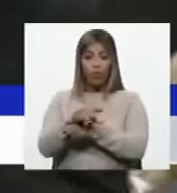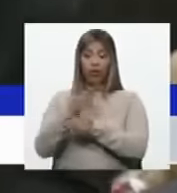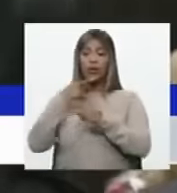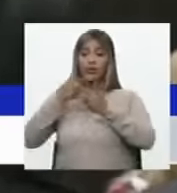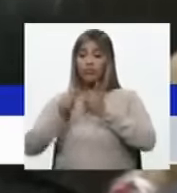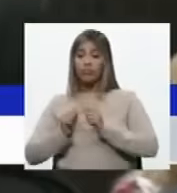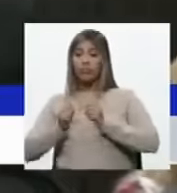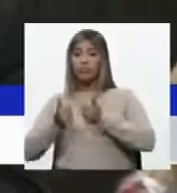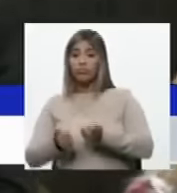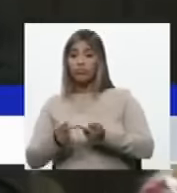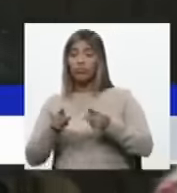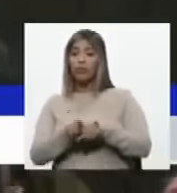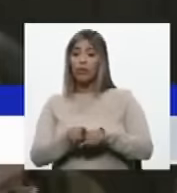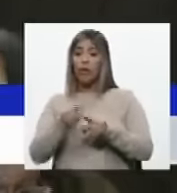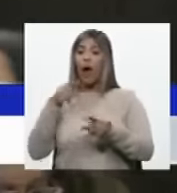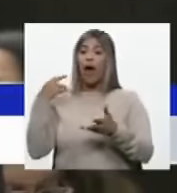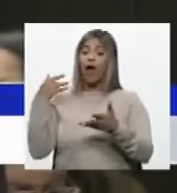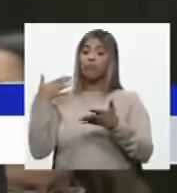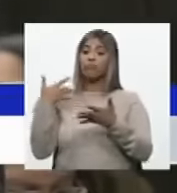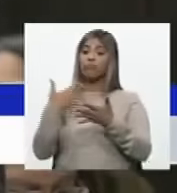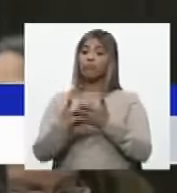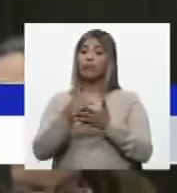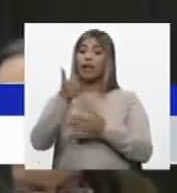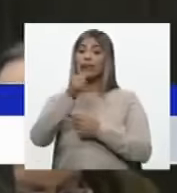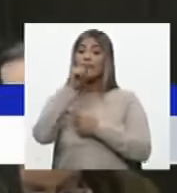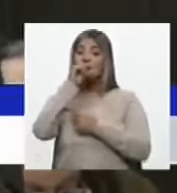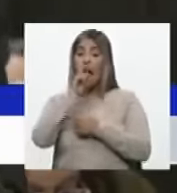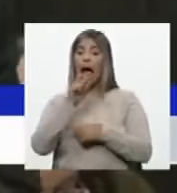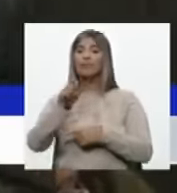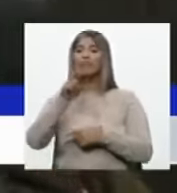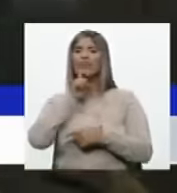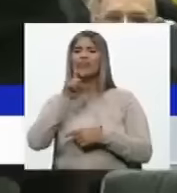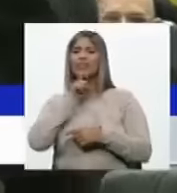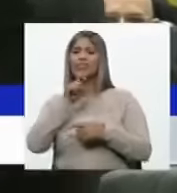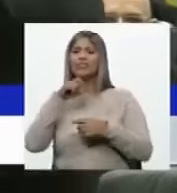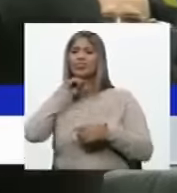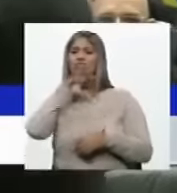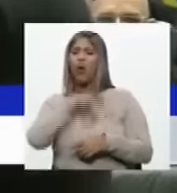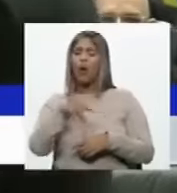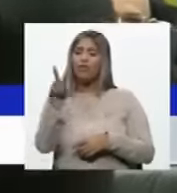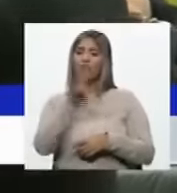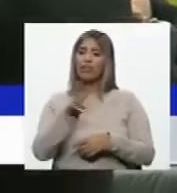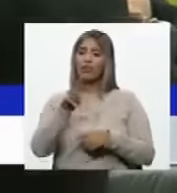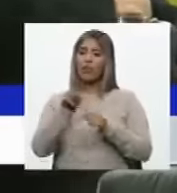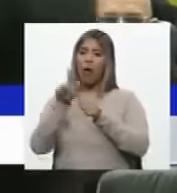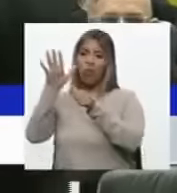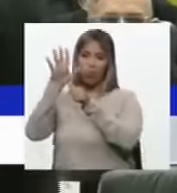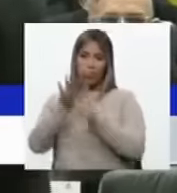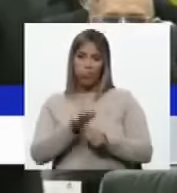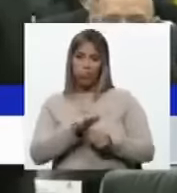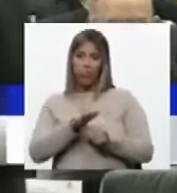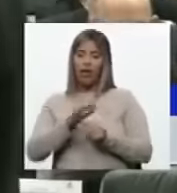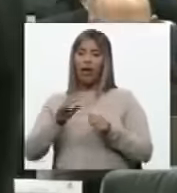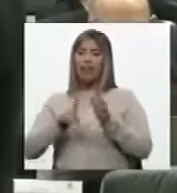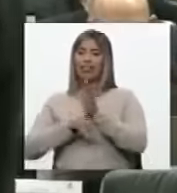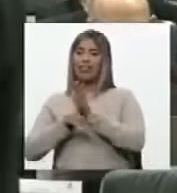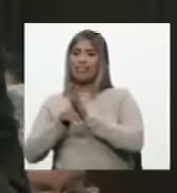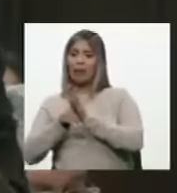abrió una década terrible para la historia venezolana de represión, de